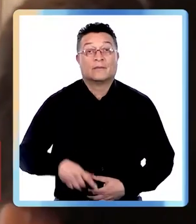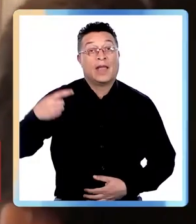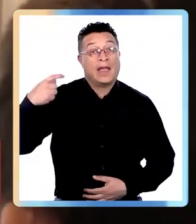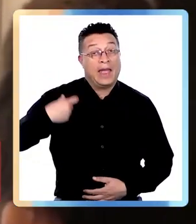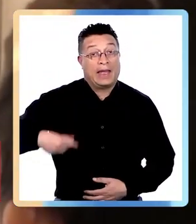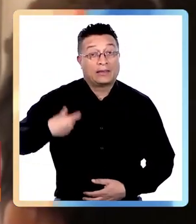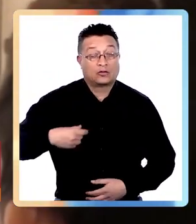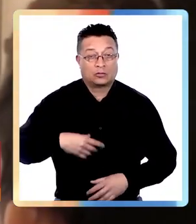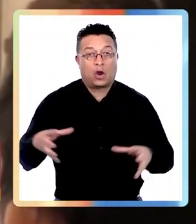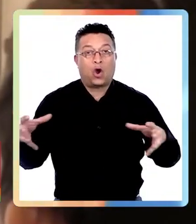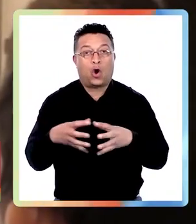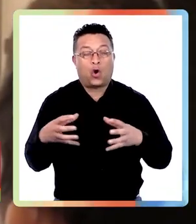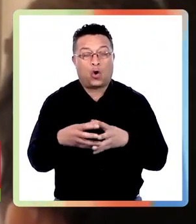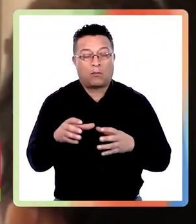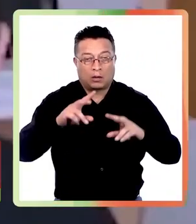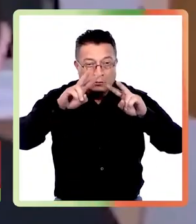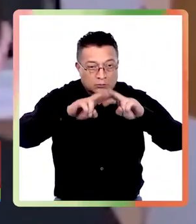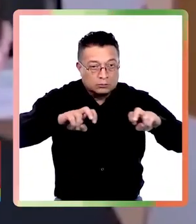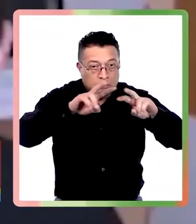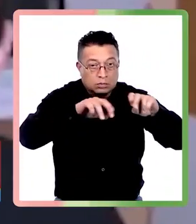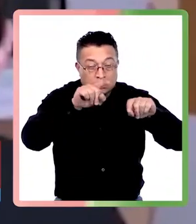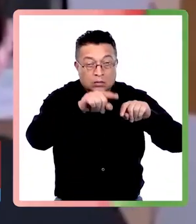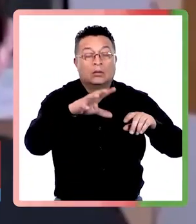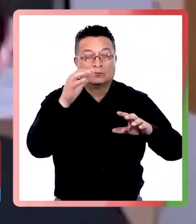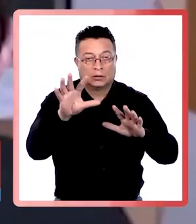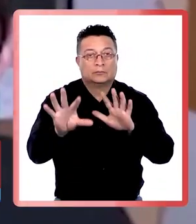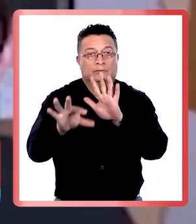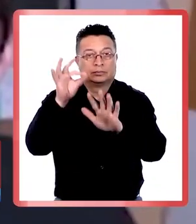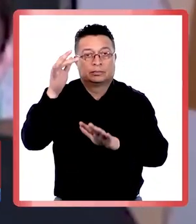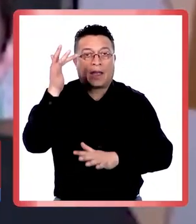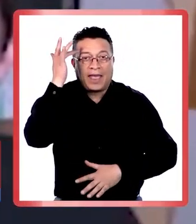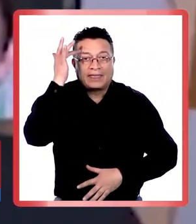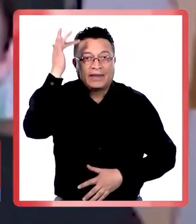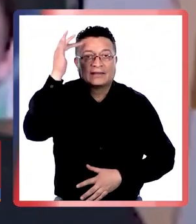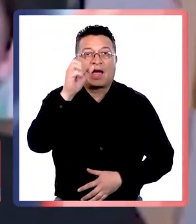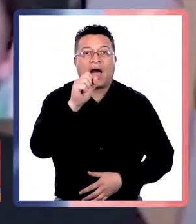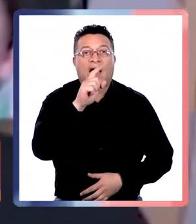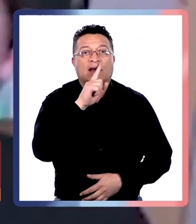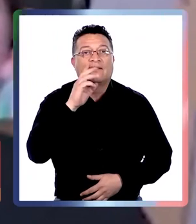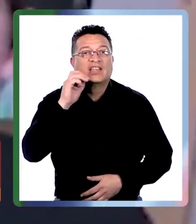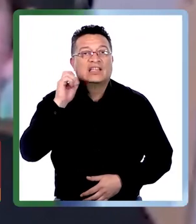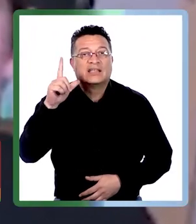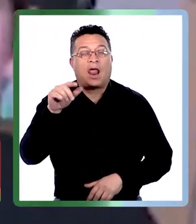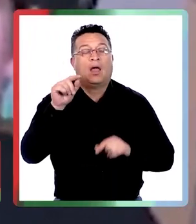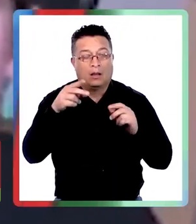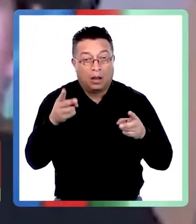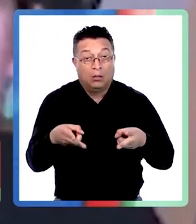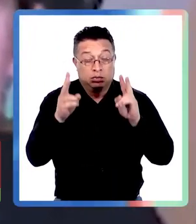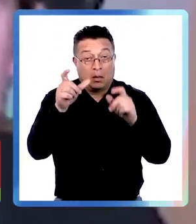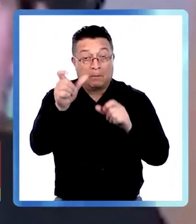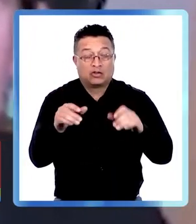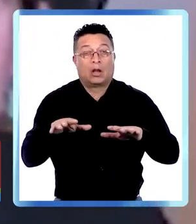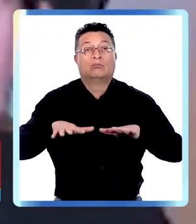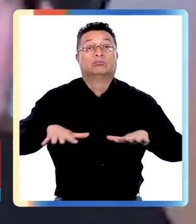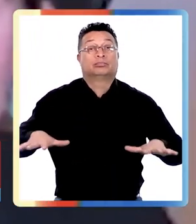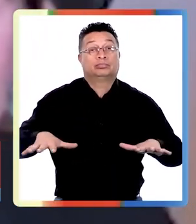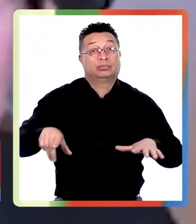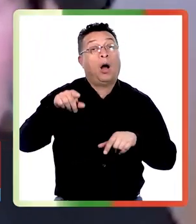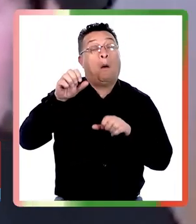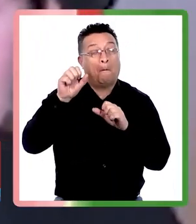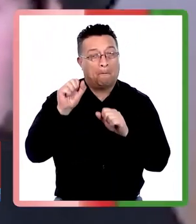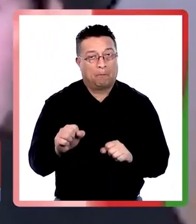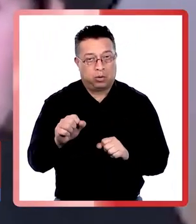En Estados Unidos, un grupo de investigadores han conseguido crear una inteligencia artificial que permite a pacientes con parálisis que